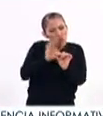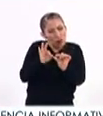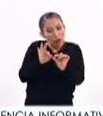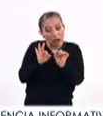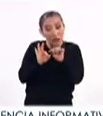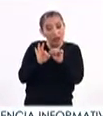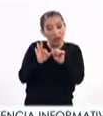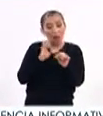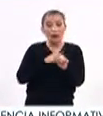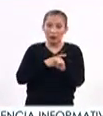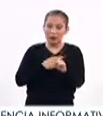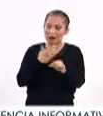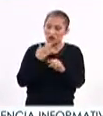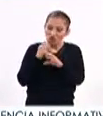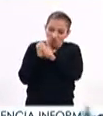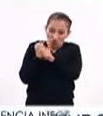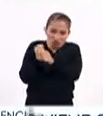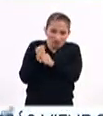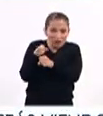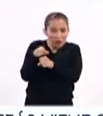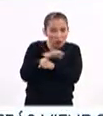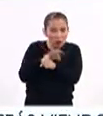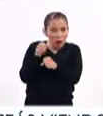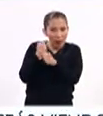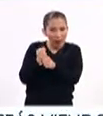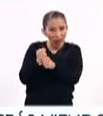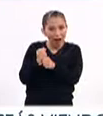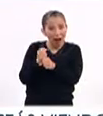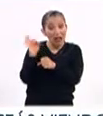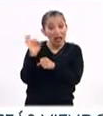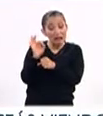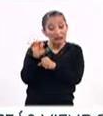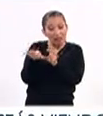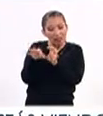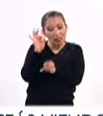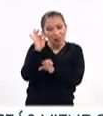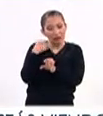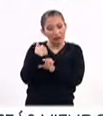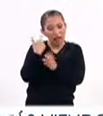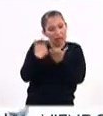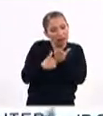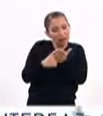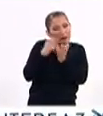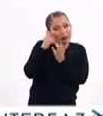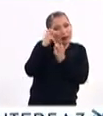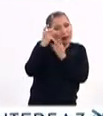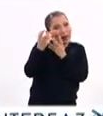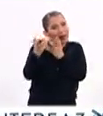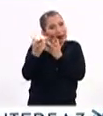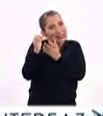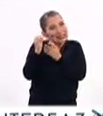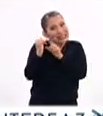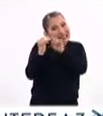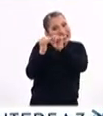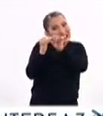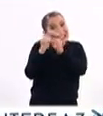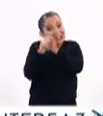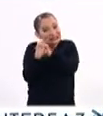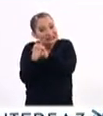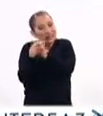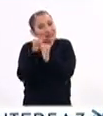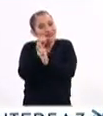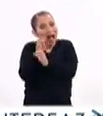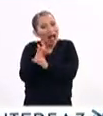posibilidad, te tienes que aferrar a ella, a esa posibilidad que a lo mejor encontraste en ti de soñar o de pensar qué